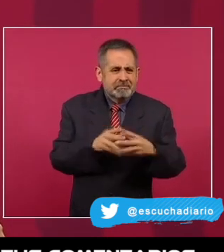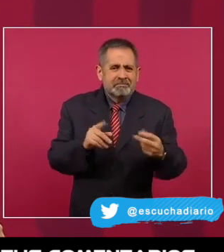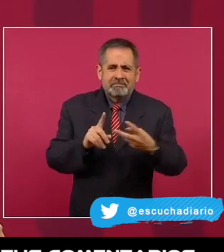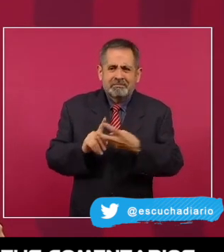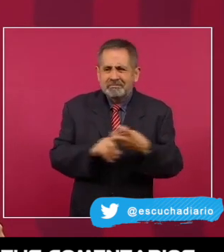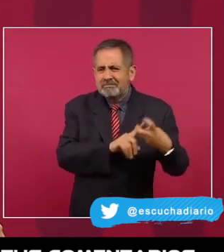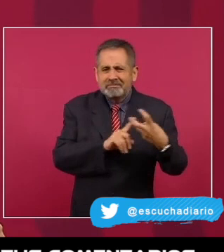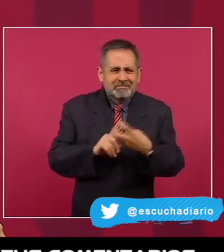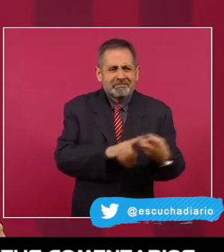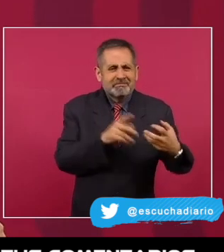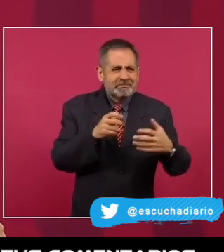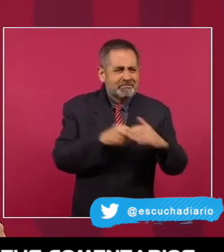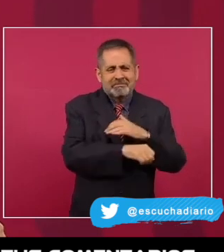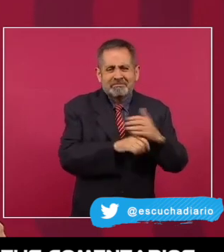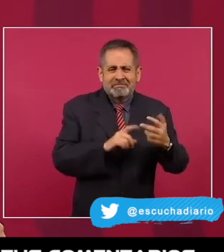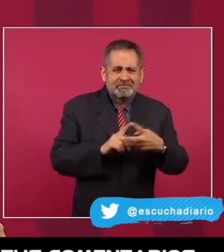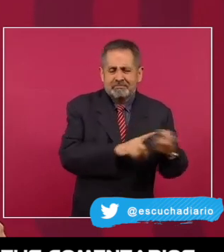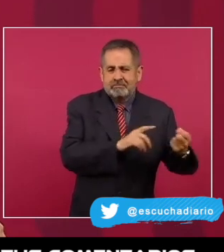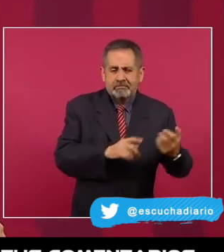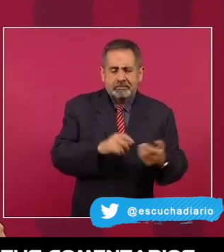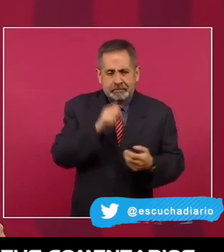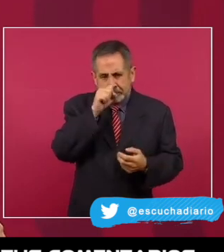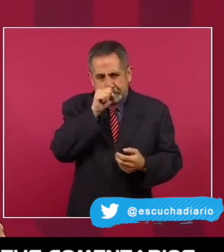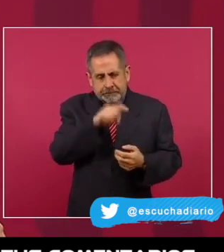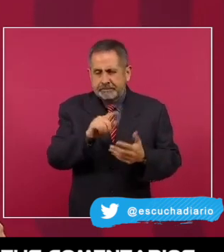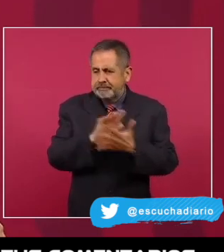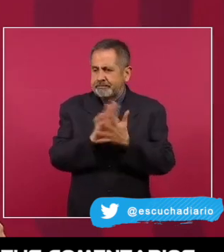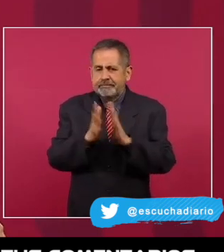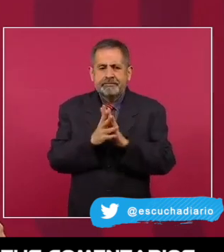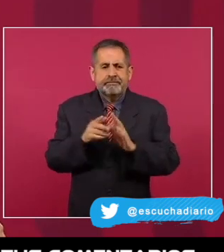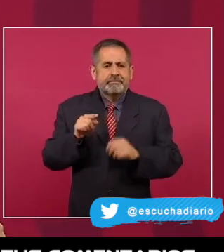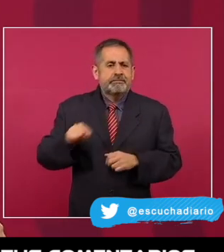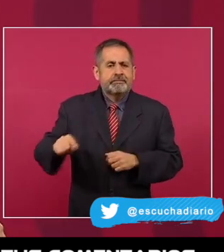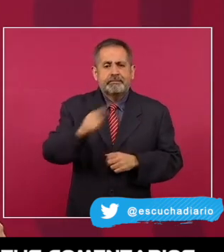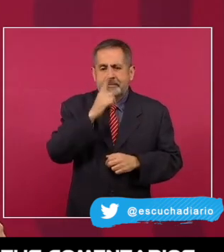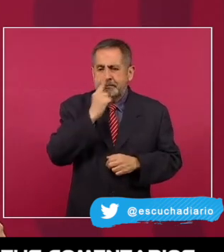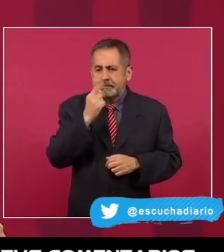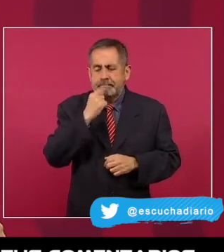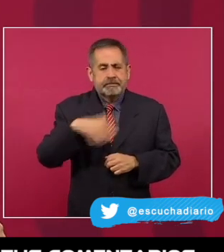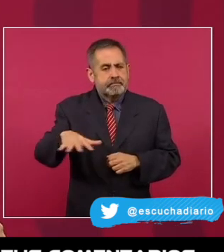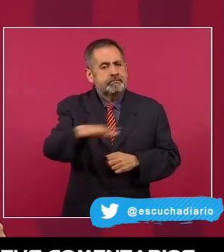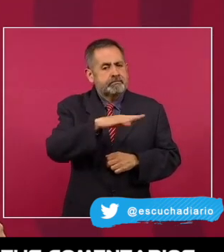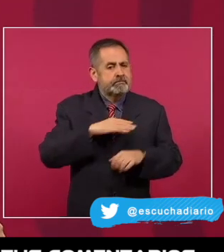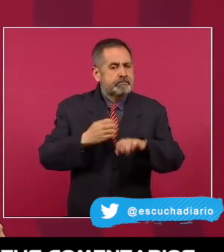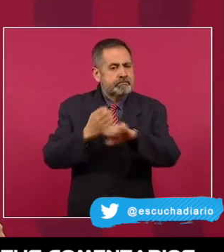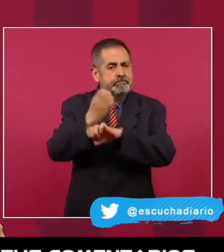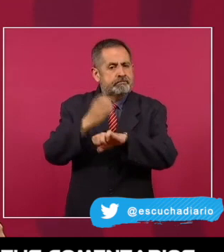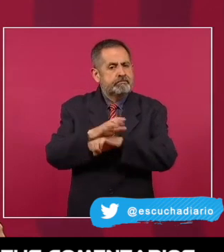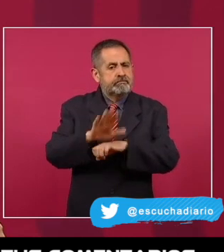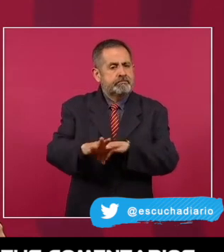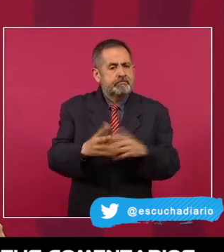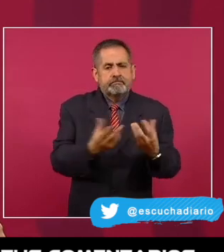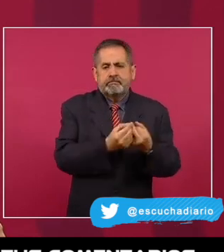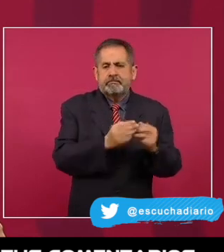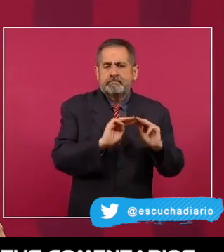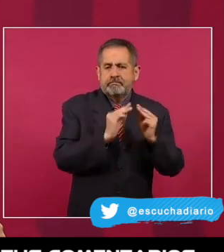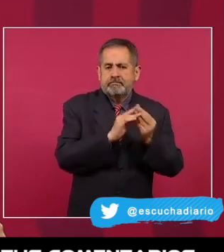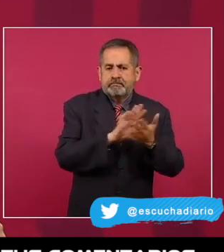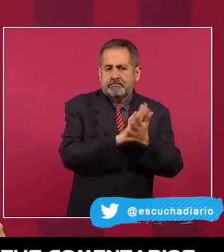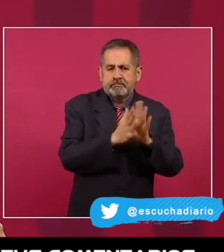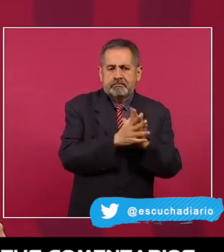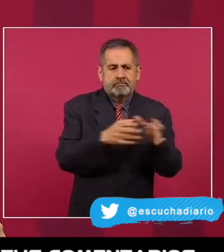millones de impuestos por su venta. Reitera que ya no están permitidas las condonaciones de impuestos. El presidente hace una